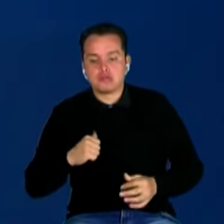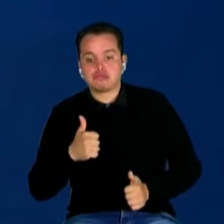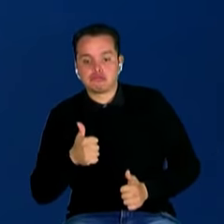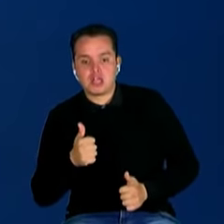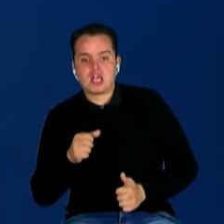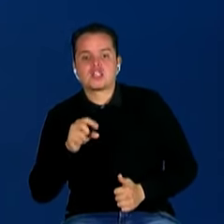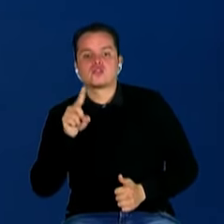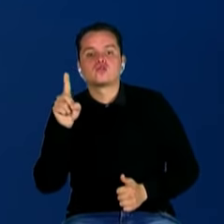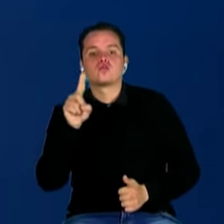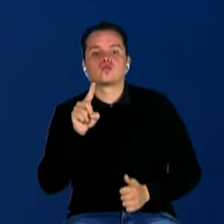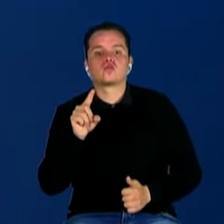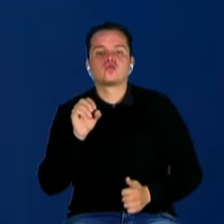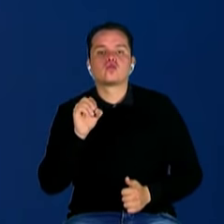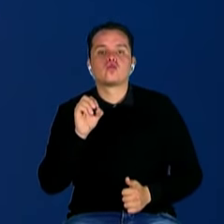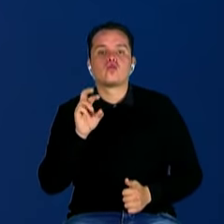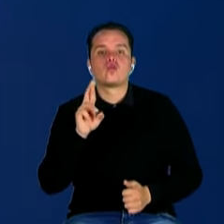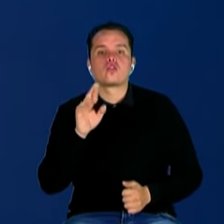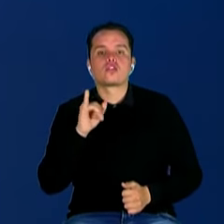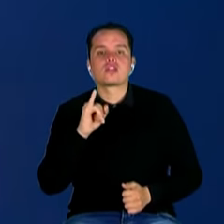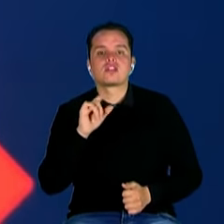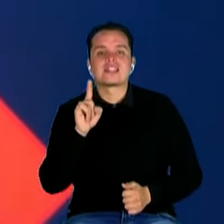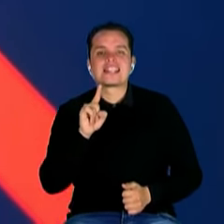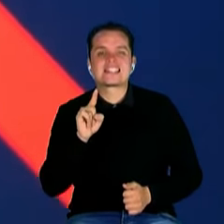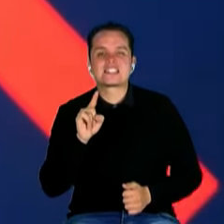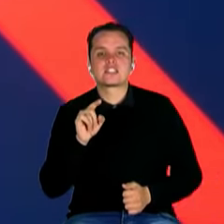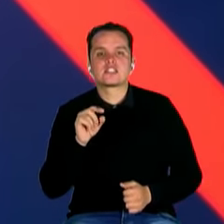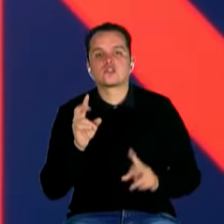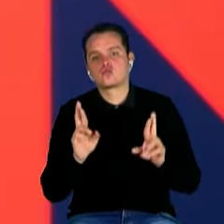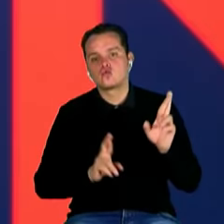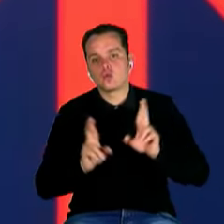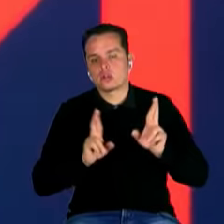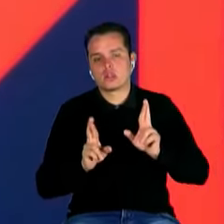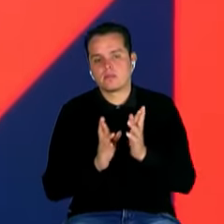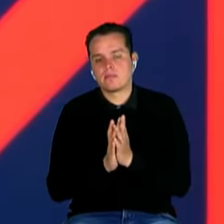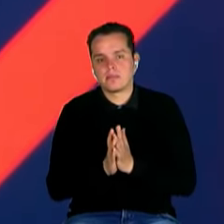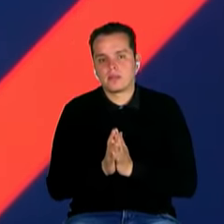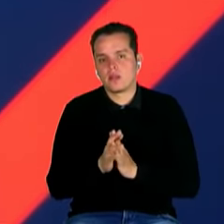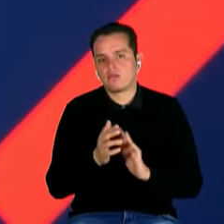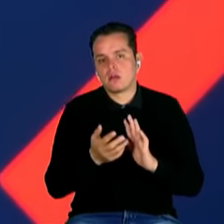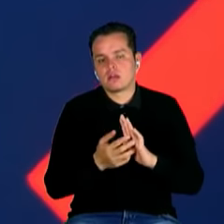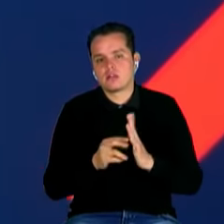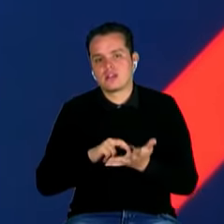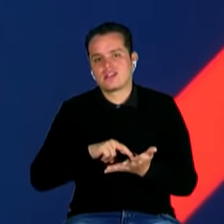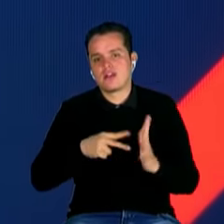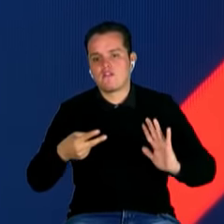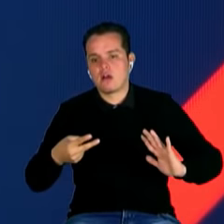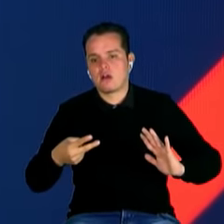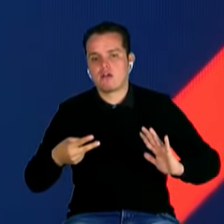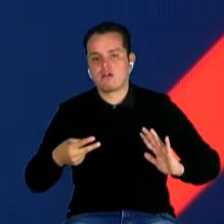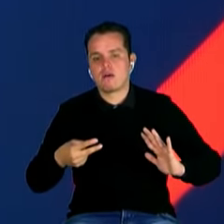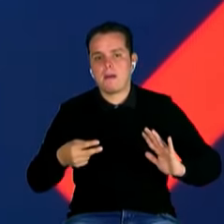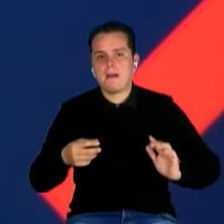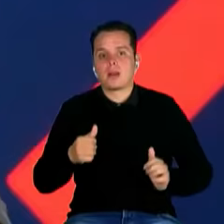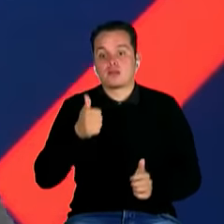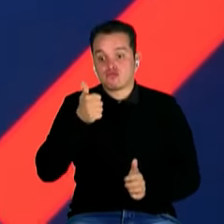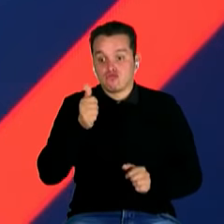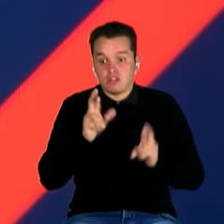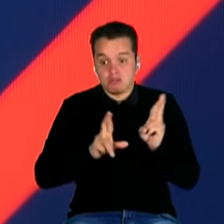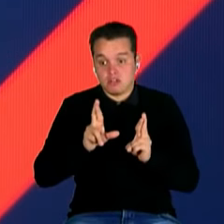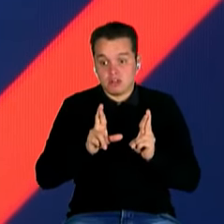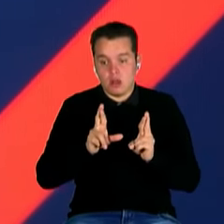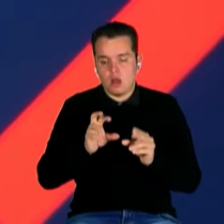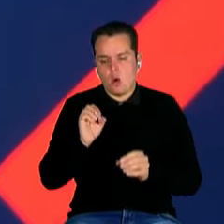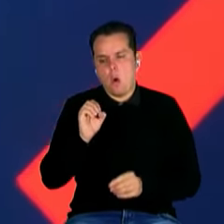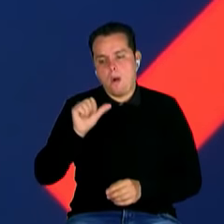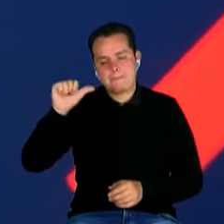tuve una mala sortis. Cuando se tradujo, le llamamos buena suerte y mala suerte.